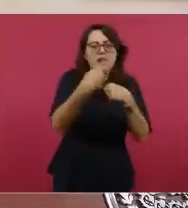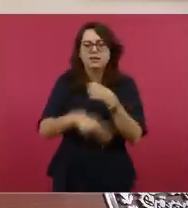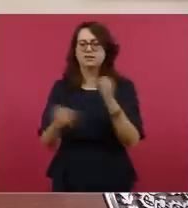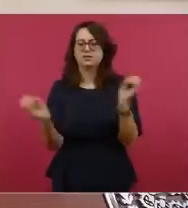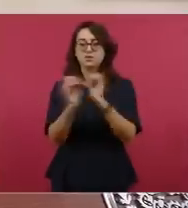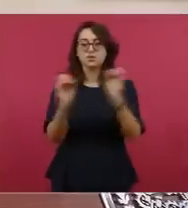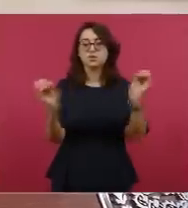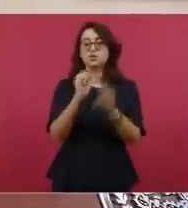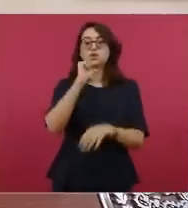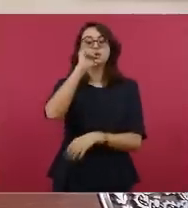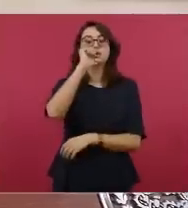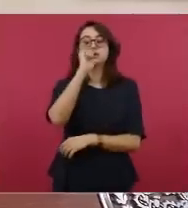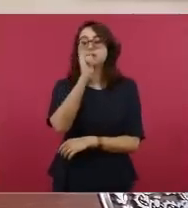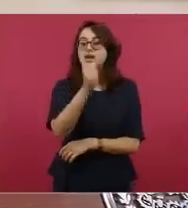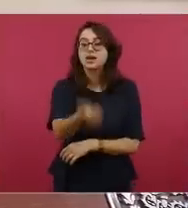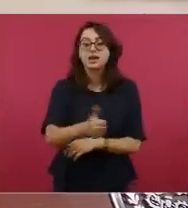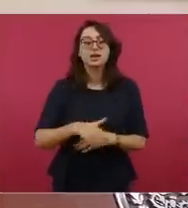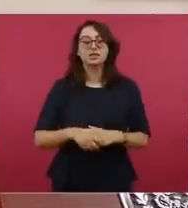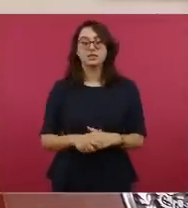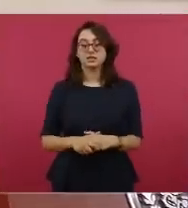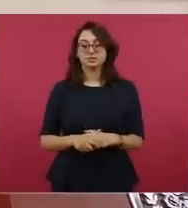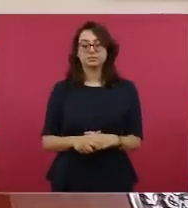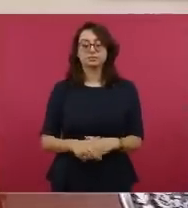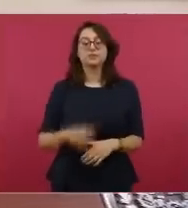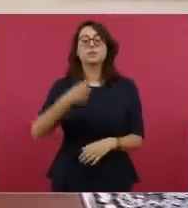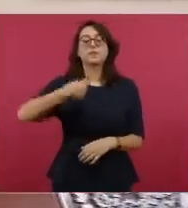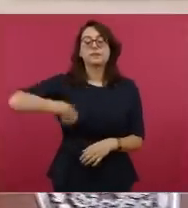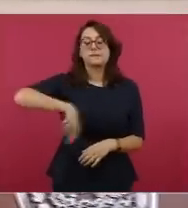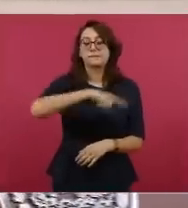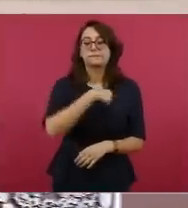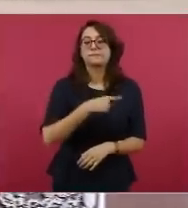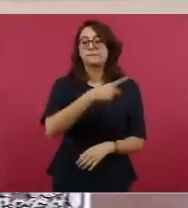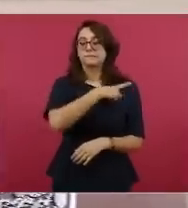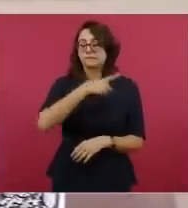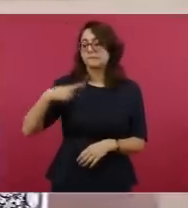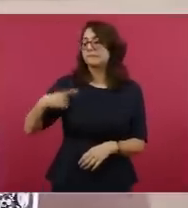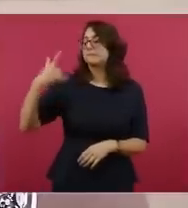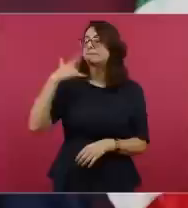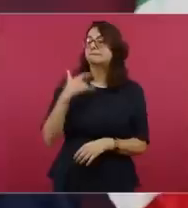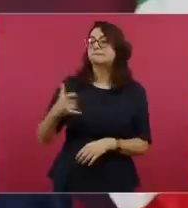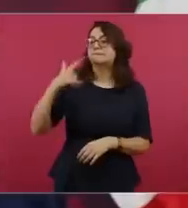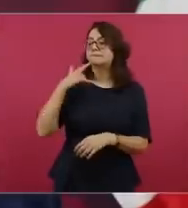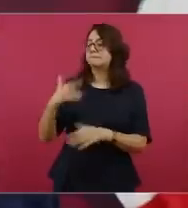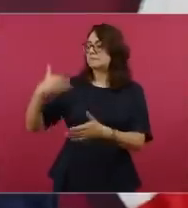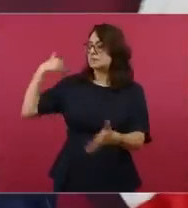nuestra lucha ha sido es y seguirá siendo pacífica